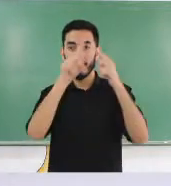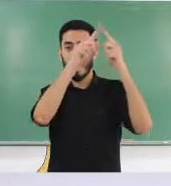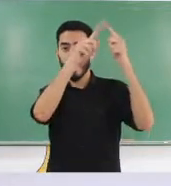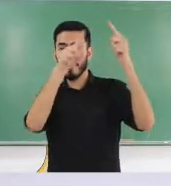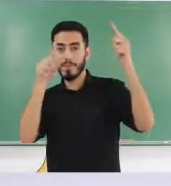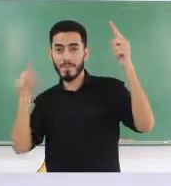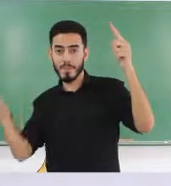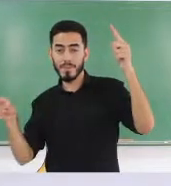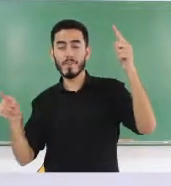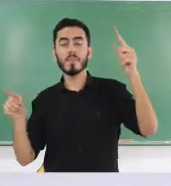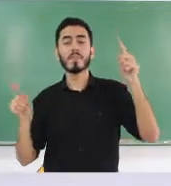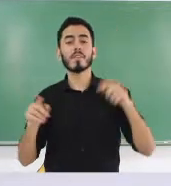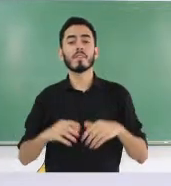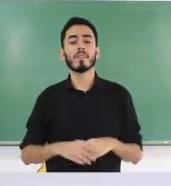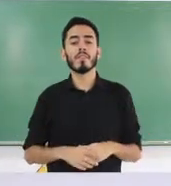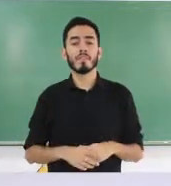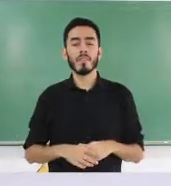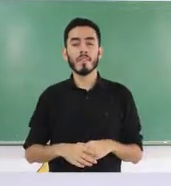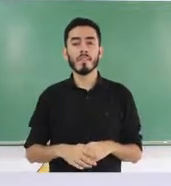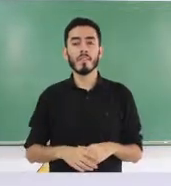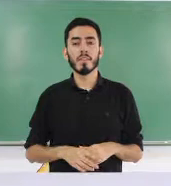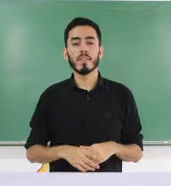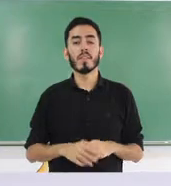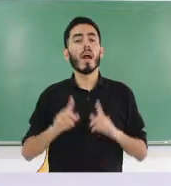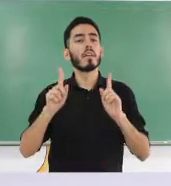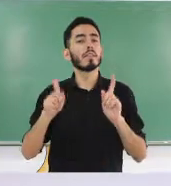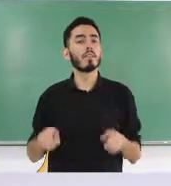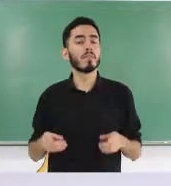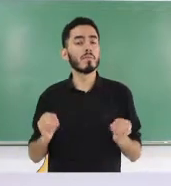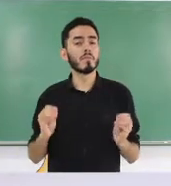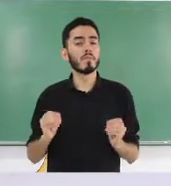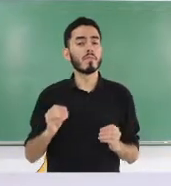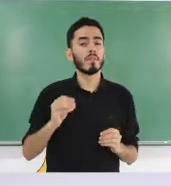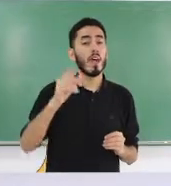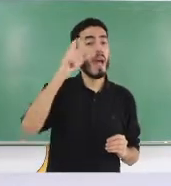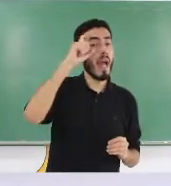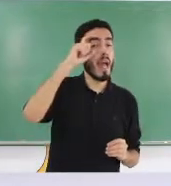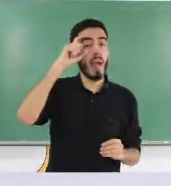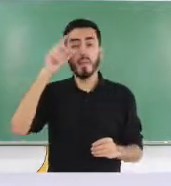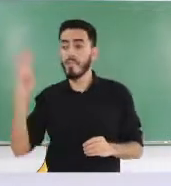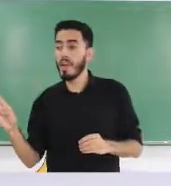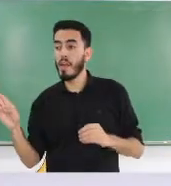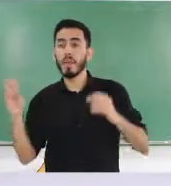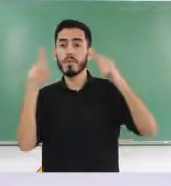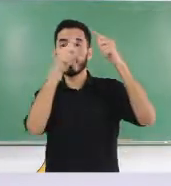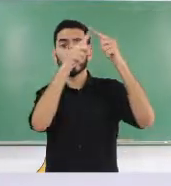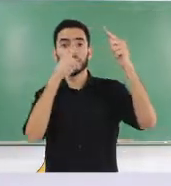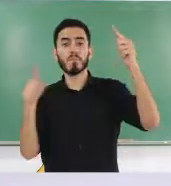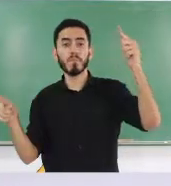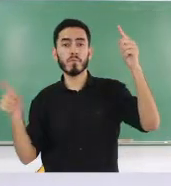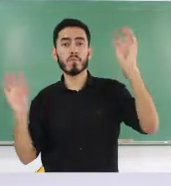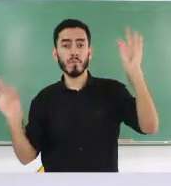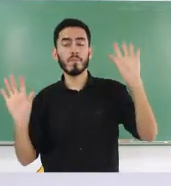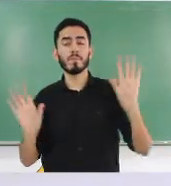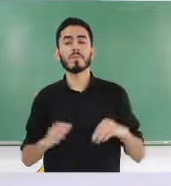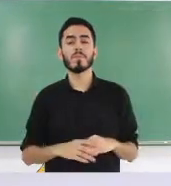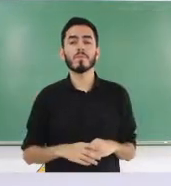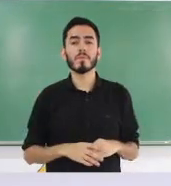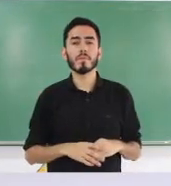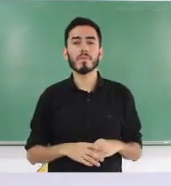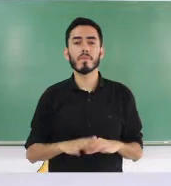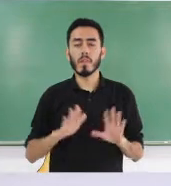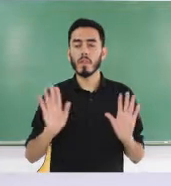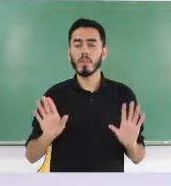otro segmento y uno, ¿sí? El punto E con el punto B. Una vez que yo